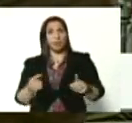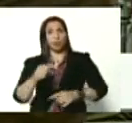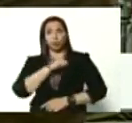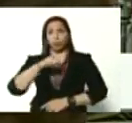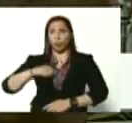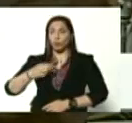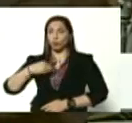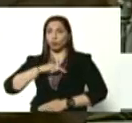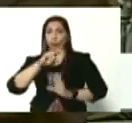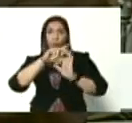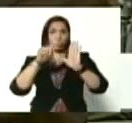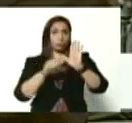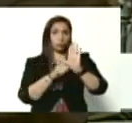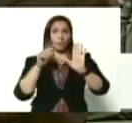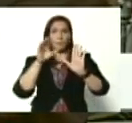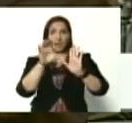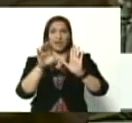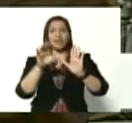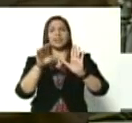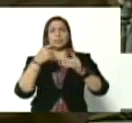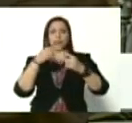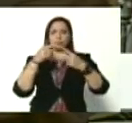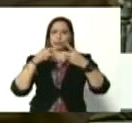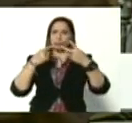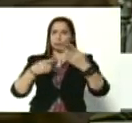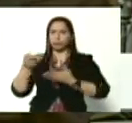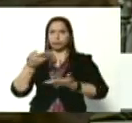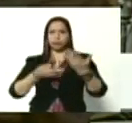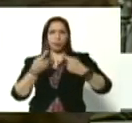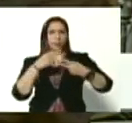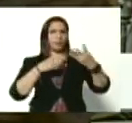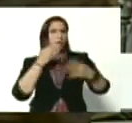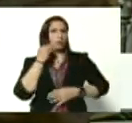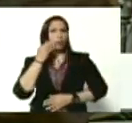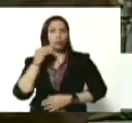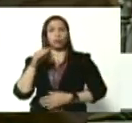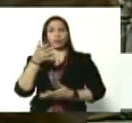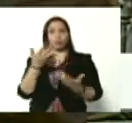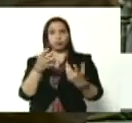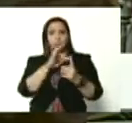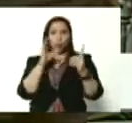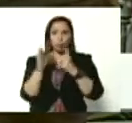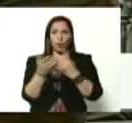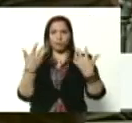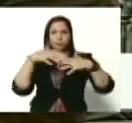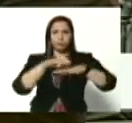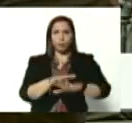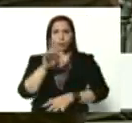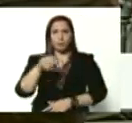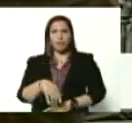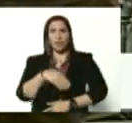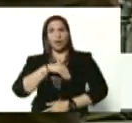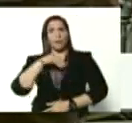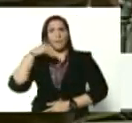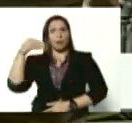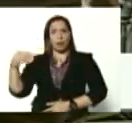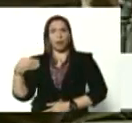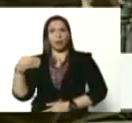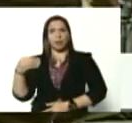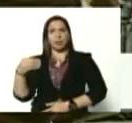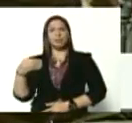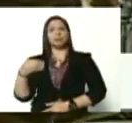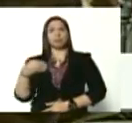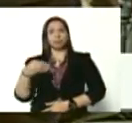constitucionalmente un país multiétnico pluricultural y de vocación intercultural tenemos que hablar de espiritualidad es en plural